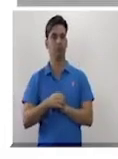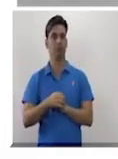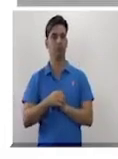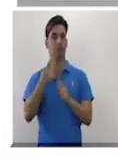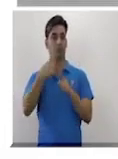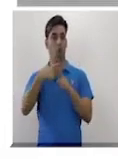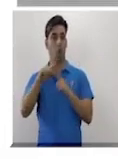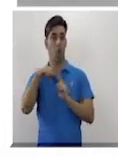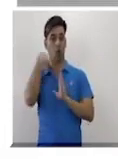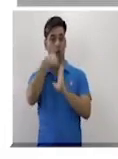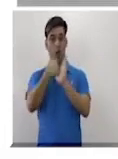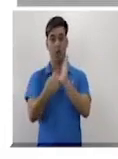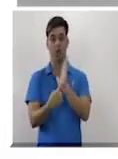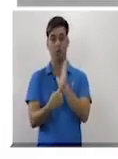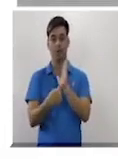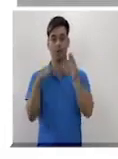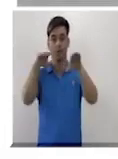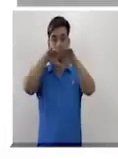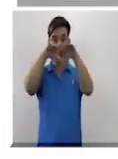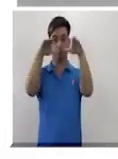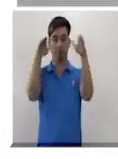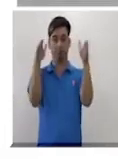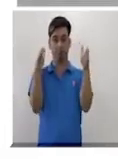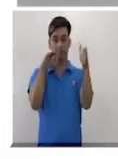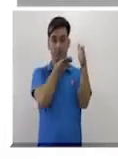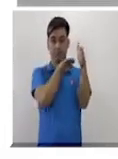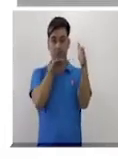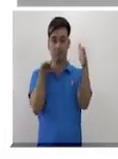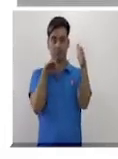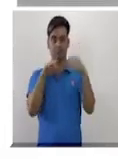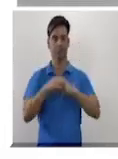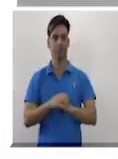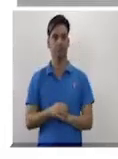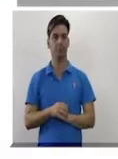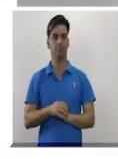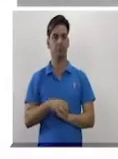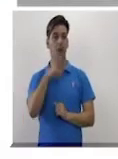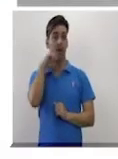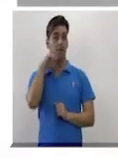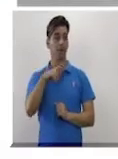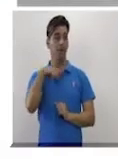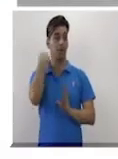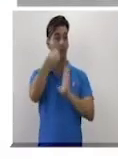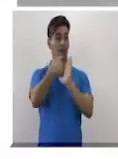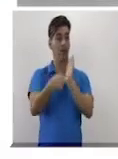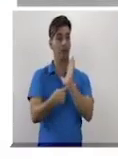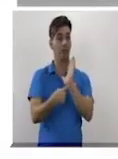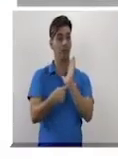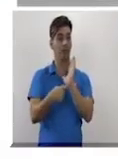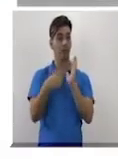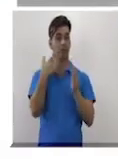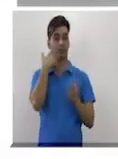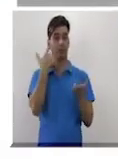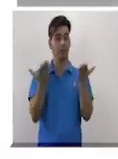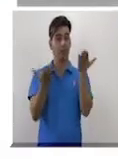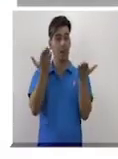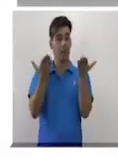datos y que al final aparece una relación entre los diámetros tanto del